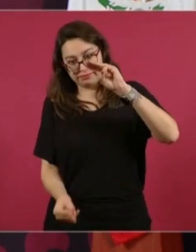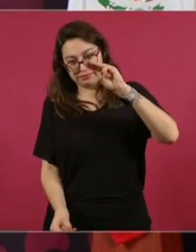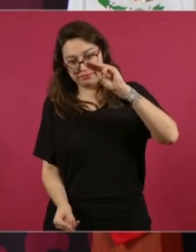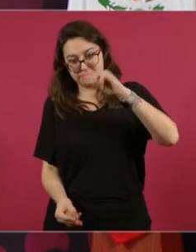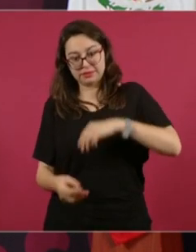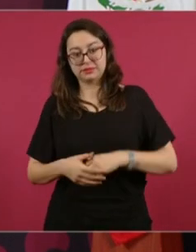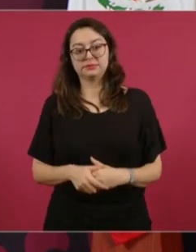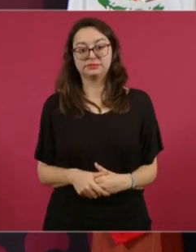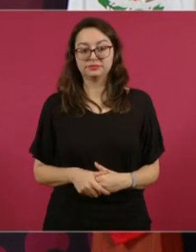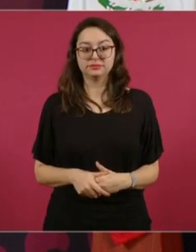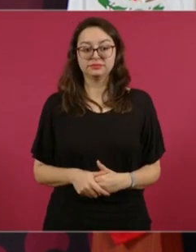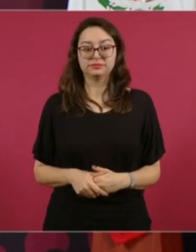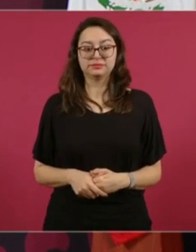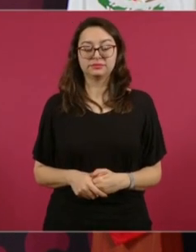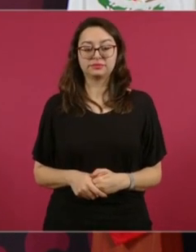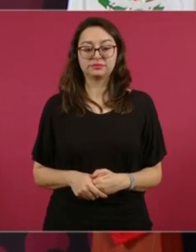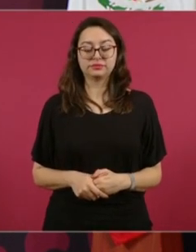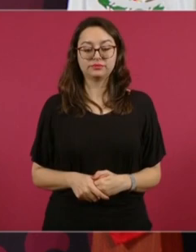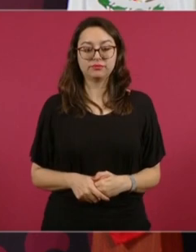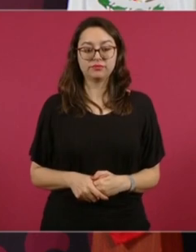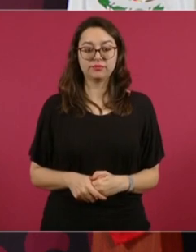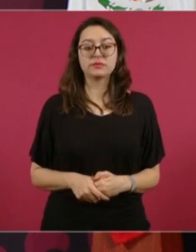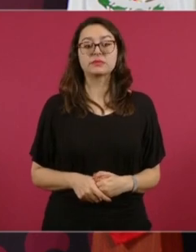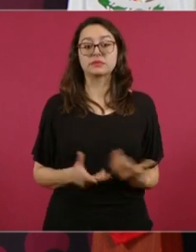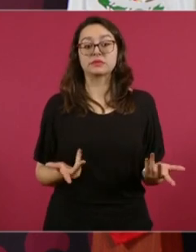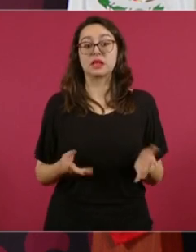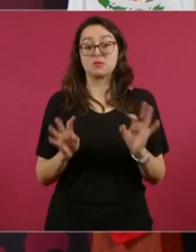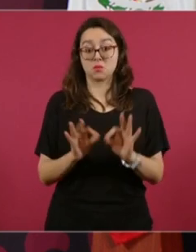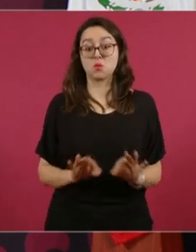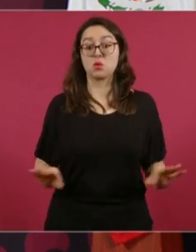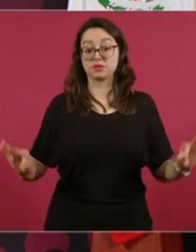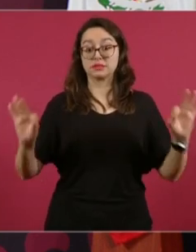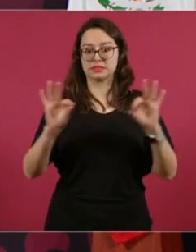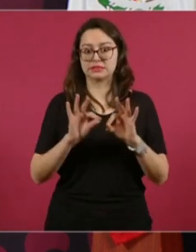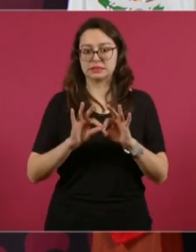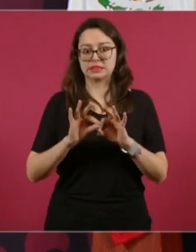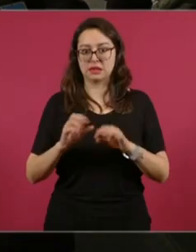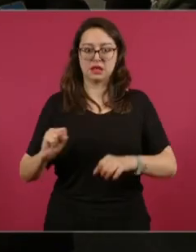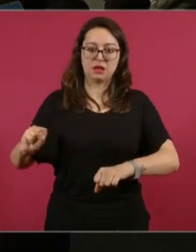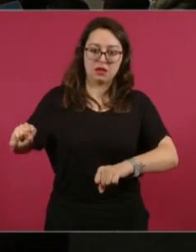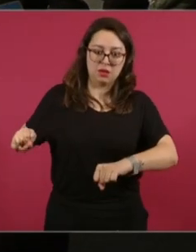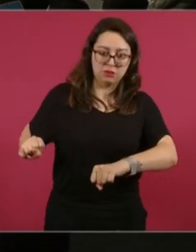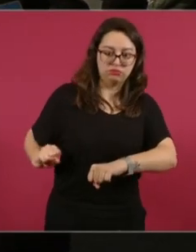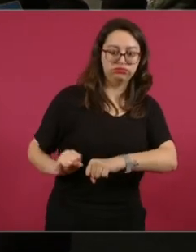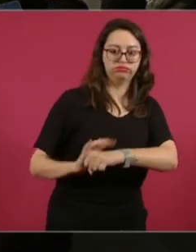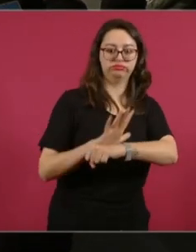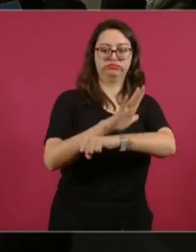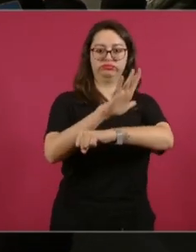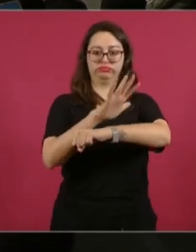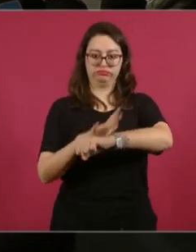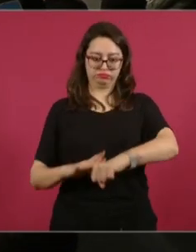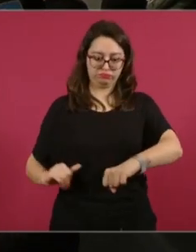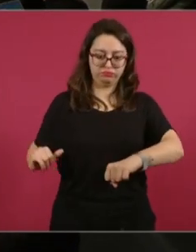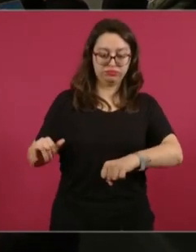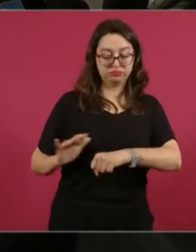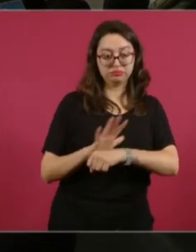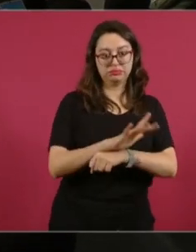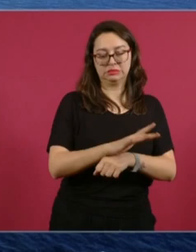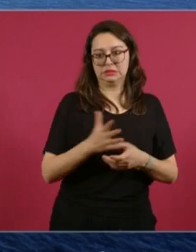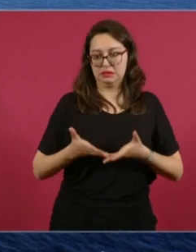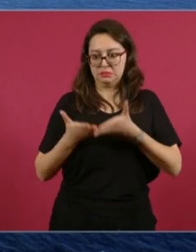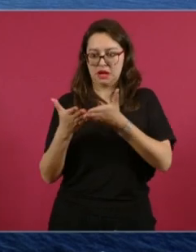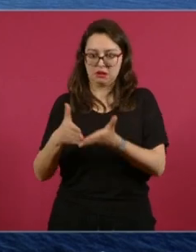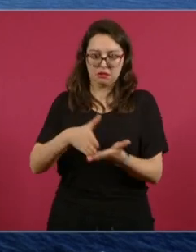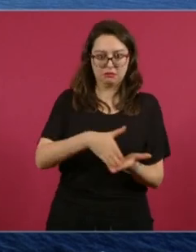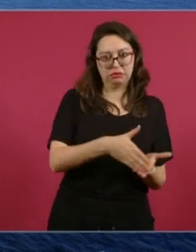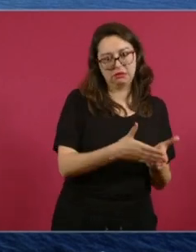y hacía falta este rompeolas para que entren los barcos